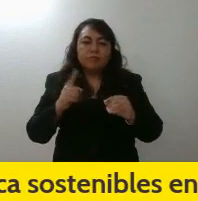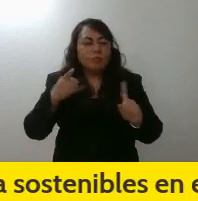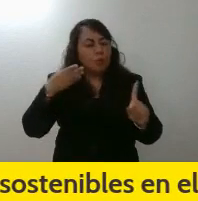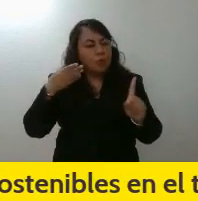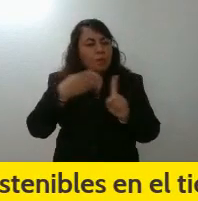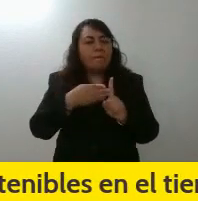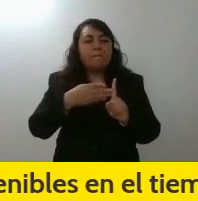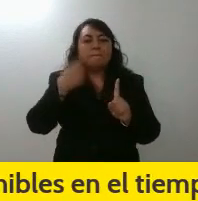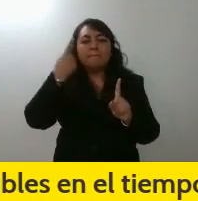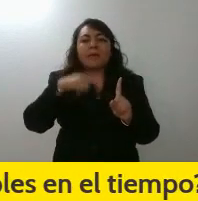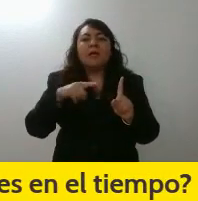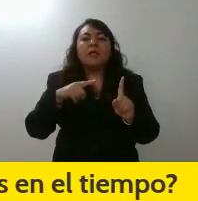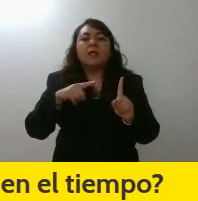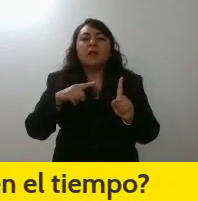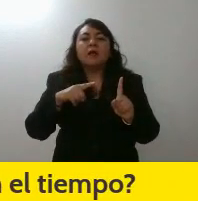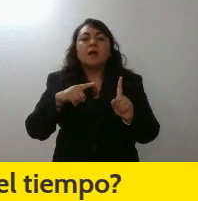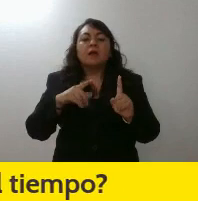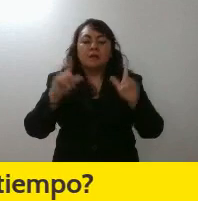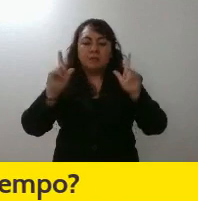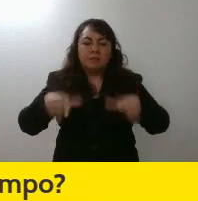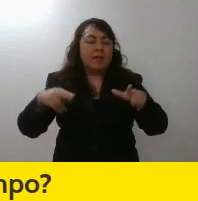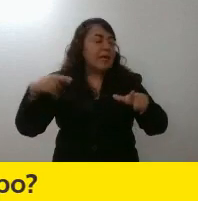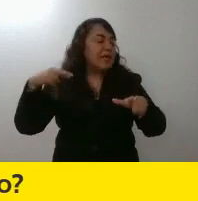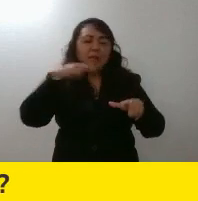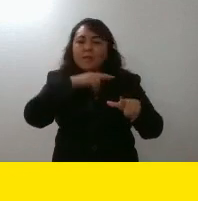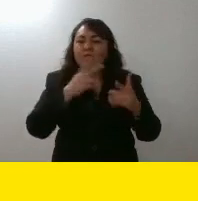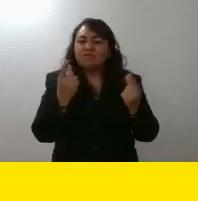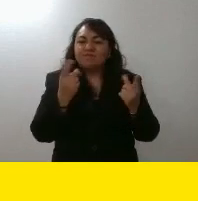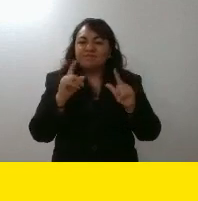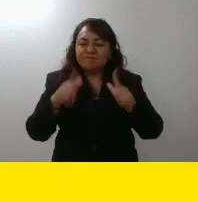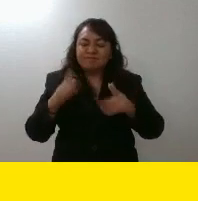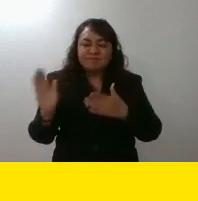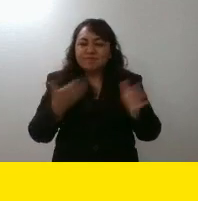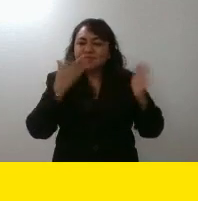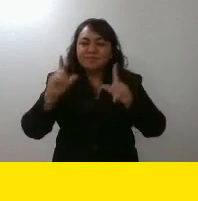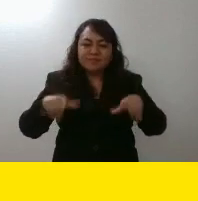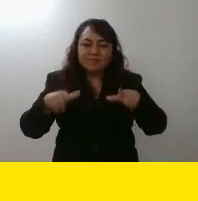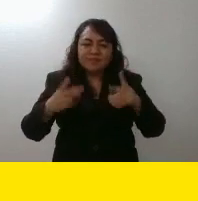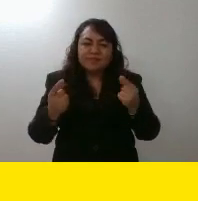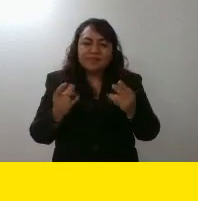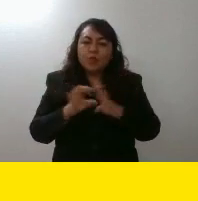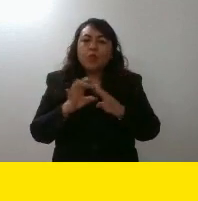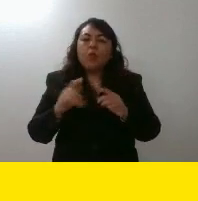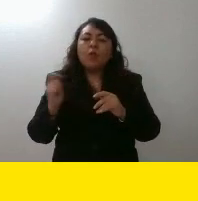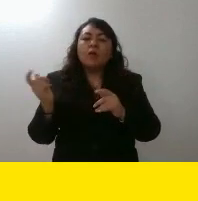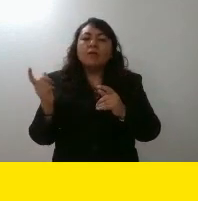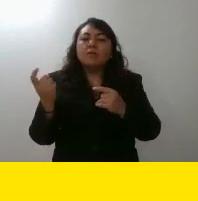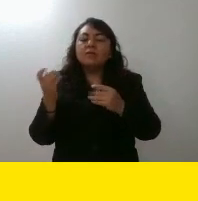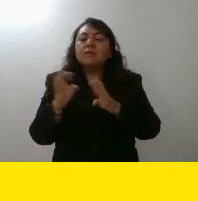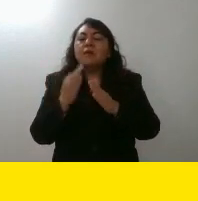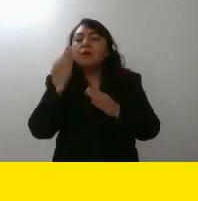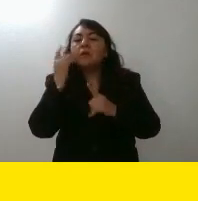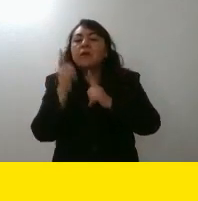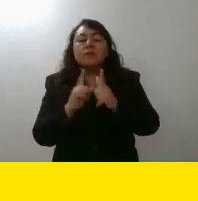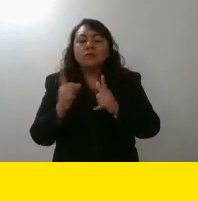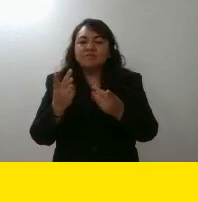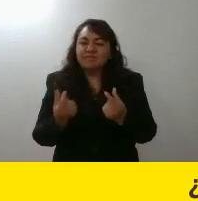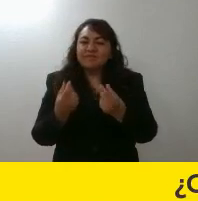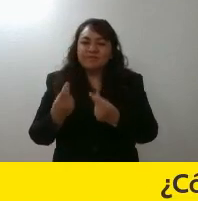objetivo para hacer las páginas rápidas, optimizadas, y también detectar los